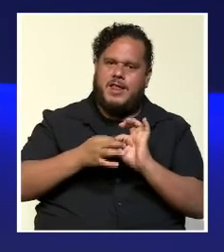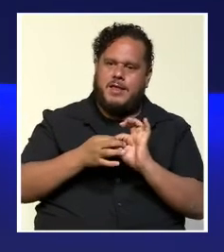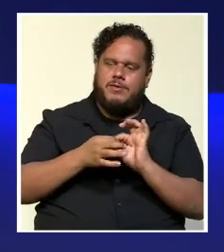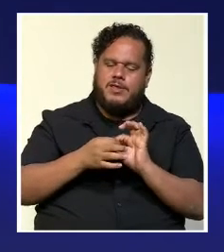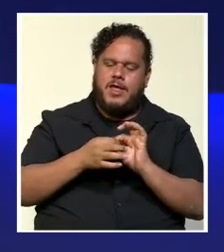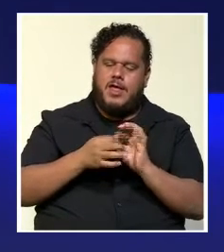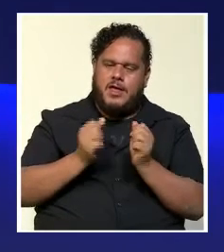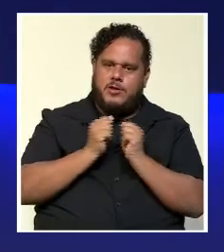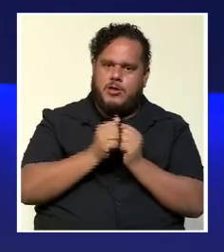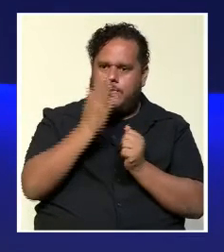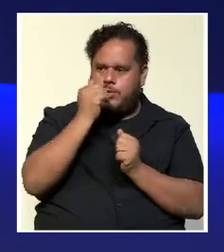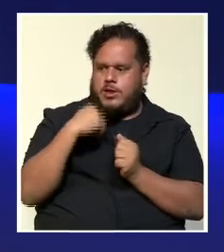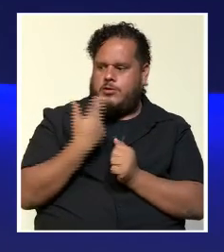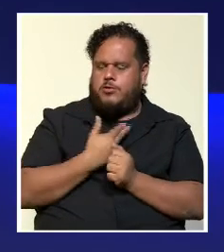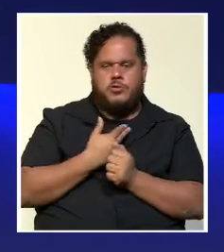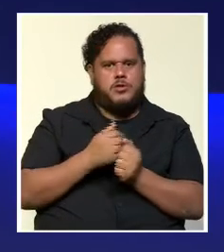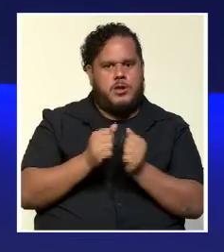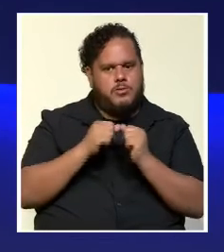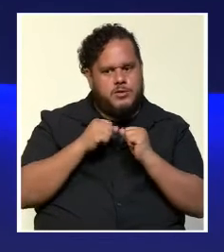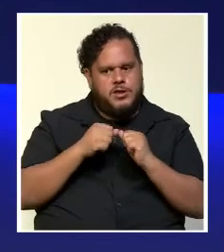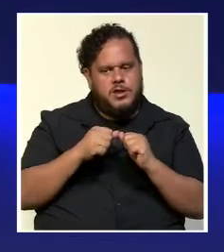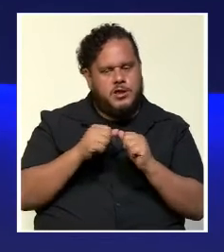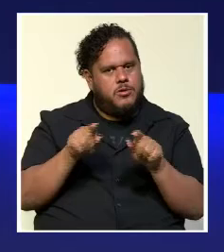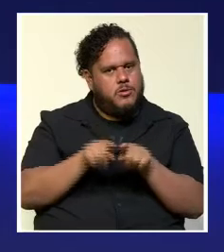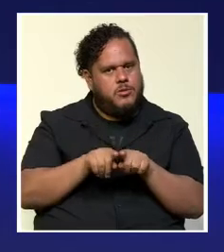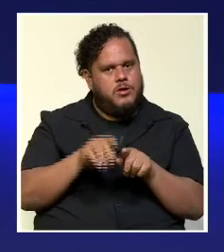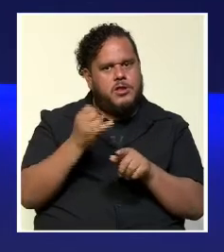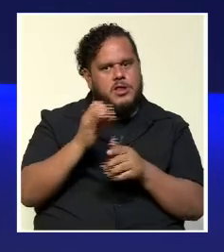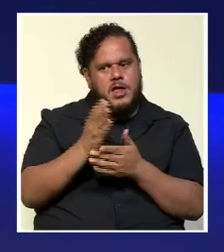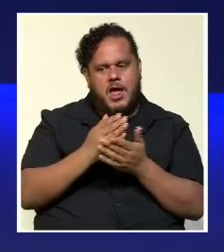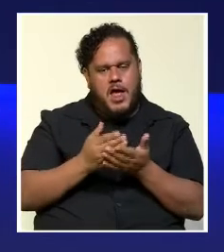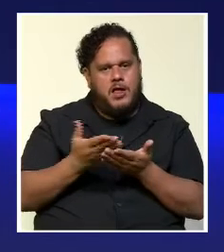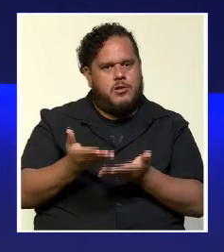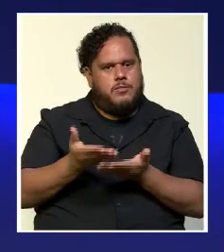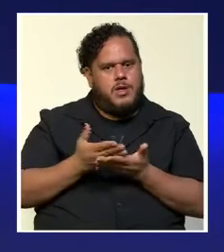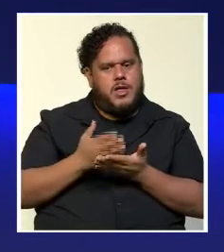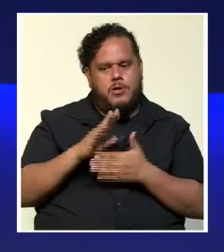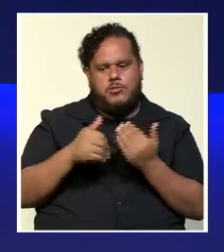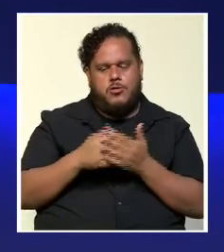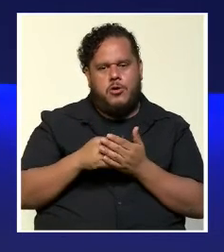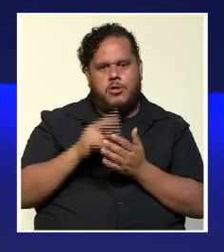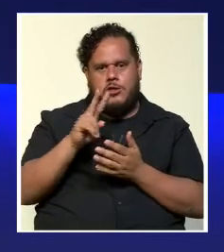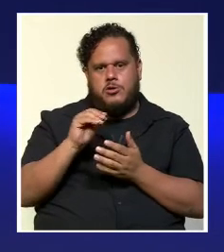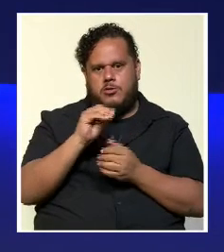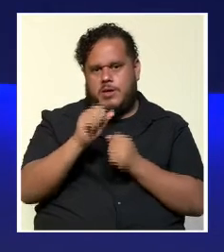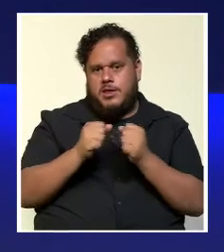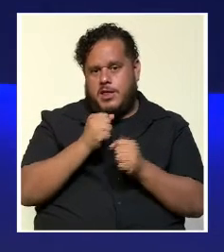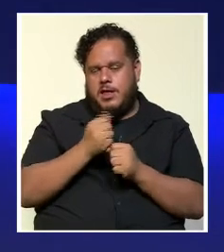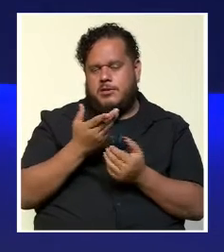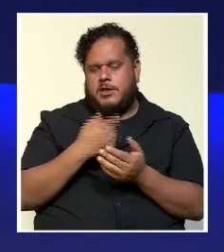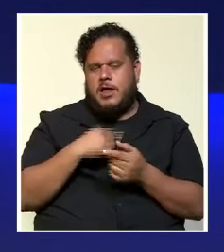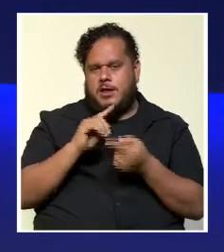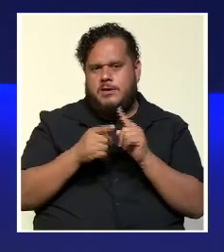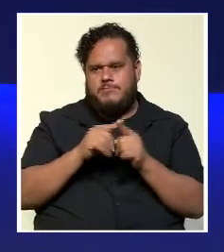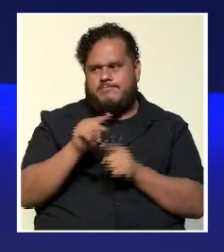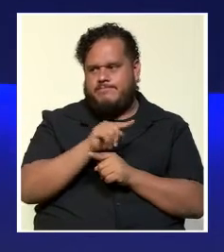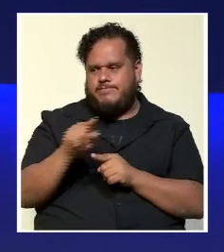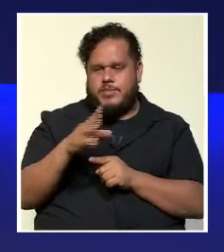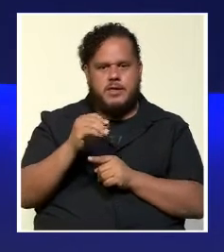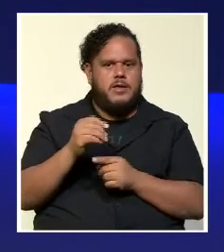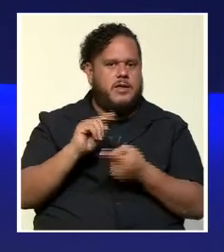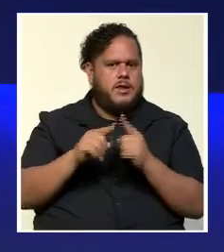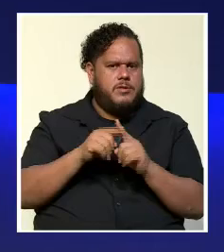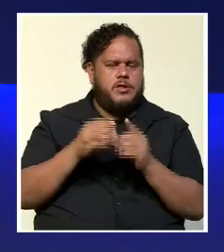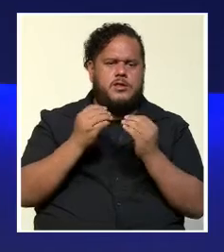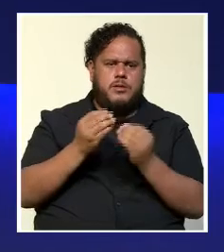hemos seguido juntos. Es gente que si algo me ha dejado también este tiempo, ha sido la amistad de ellos y la amistad de